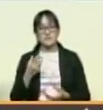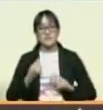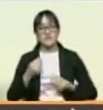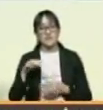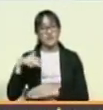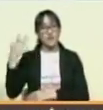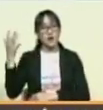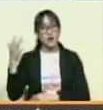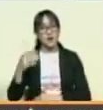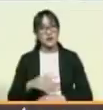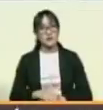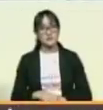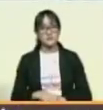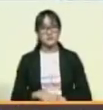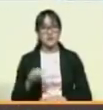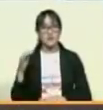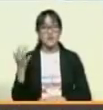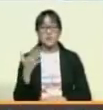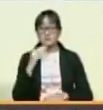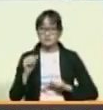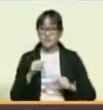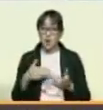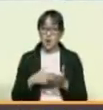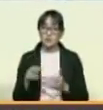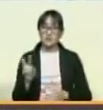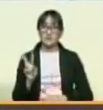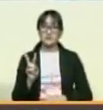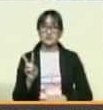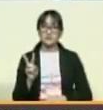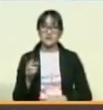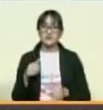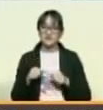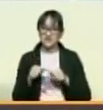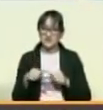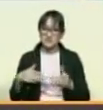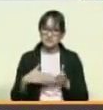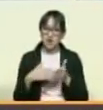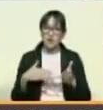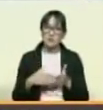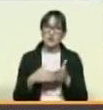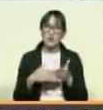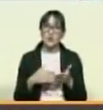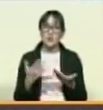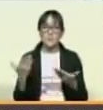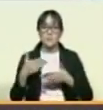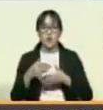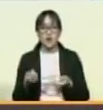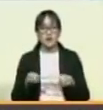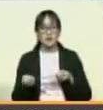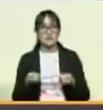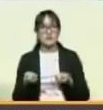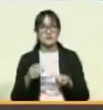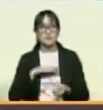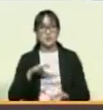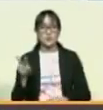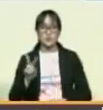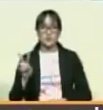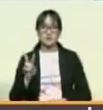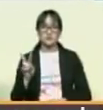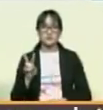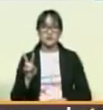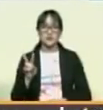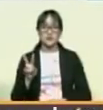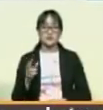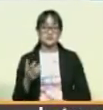exterior piden que se actúe contra Venezuela, que se siga agrediendo a la patria venezolana, que se bloqueen los recursos de Venezuela. Han llegado